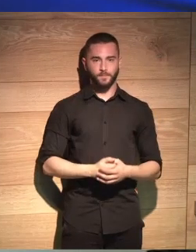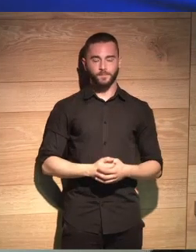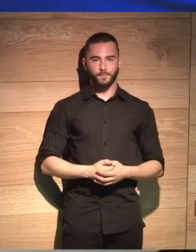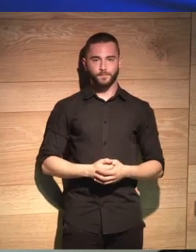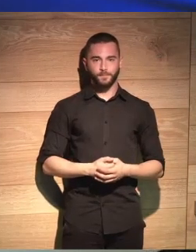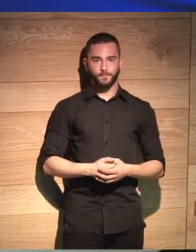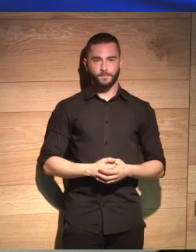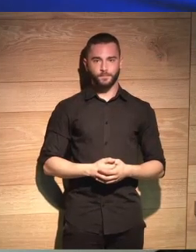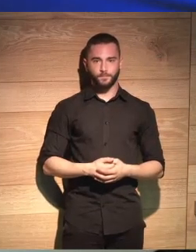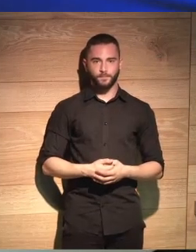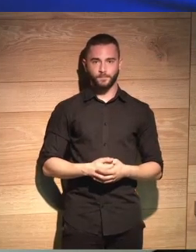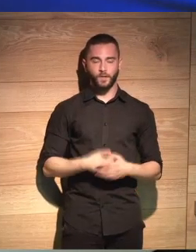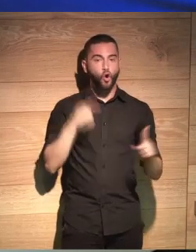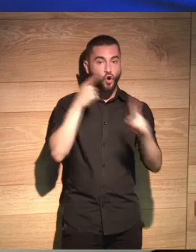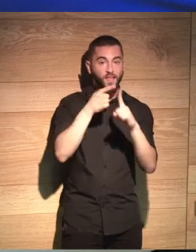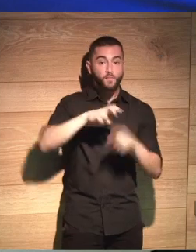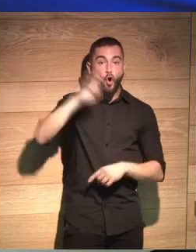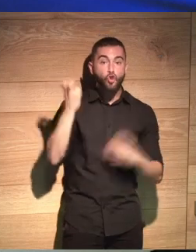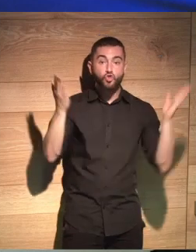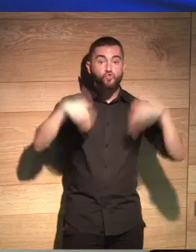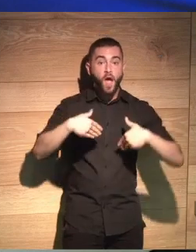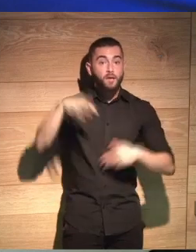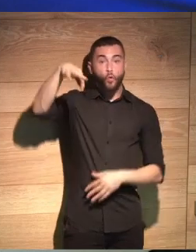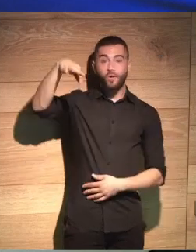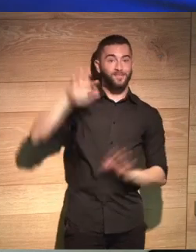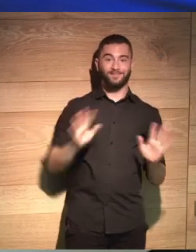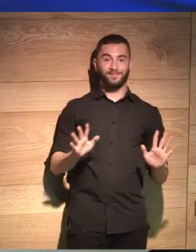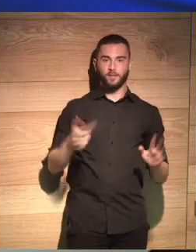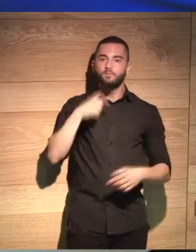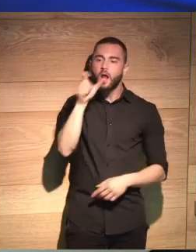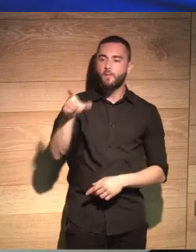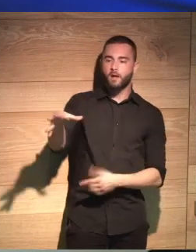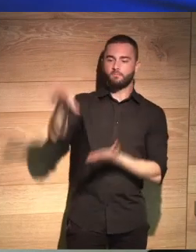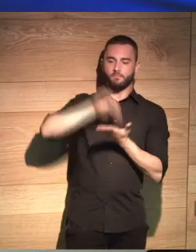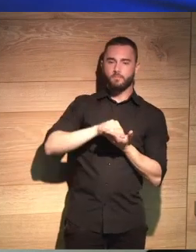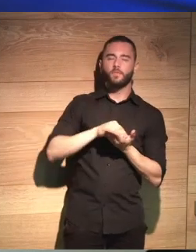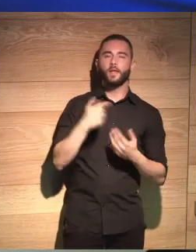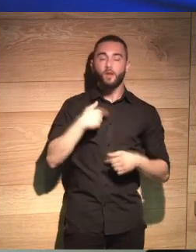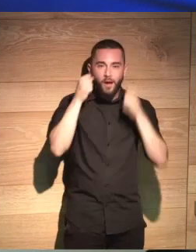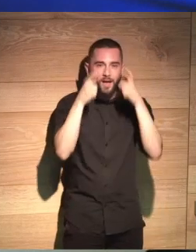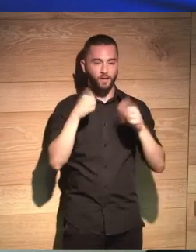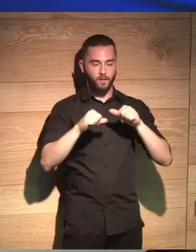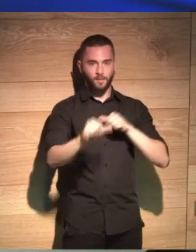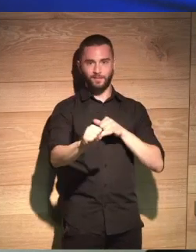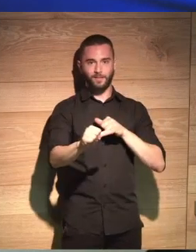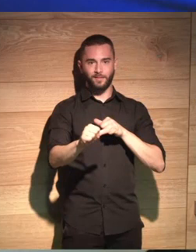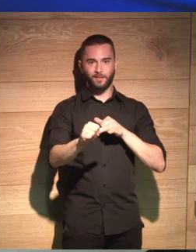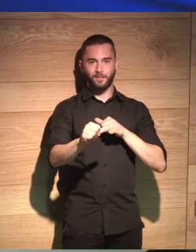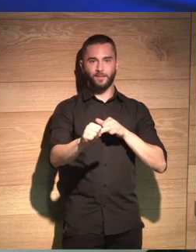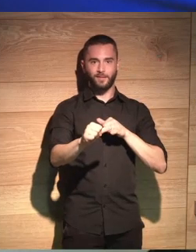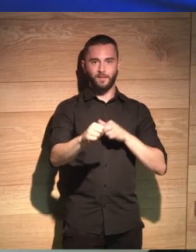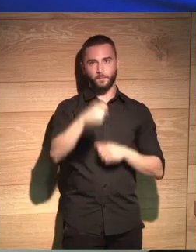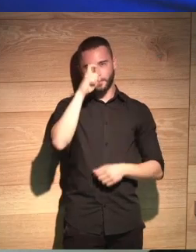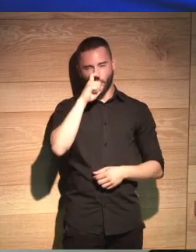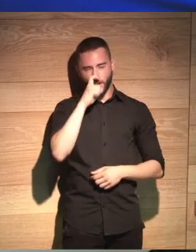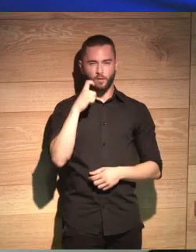no había otro mensaje, era este el único. Me quedé con esa palabra y me di cuenta de que a partir de entonces me acuerdo de que tardé